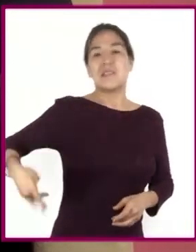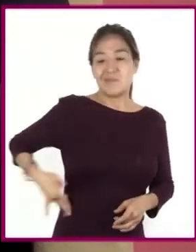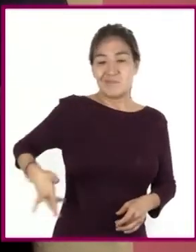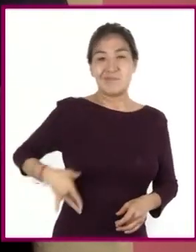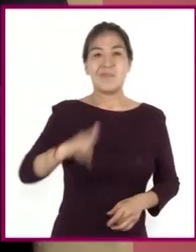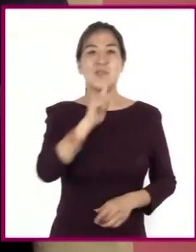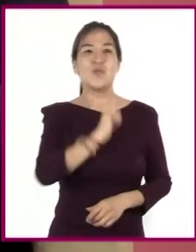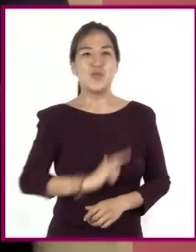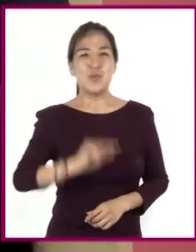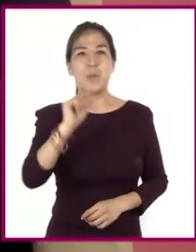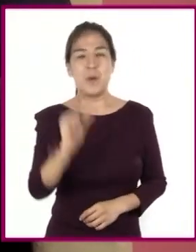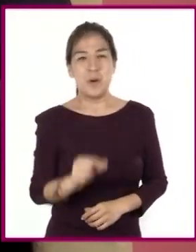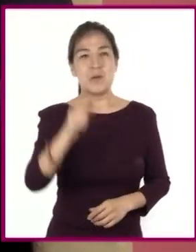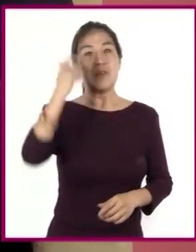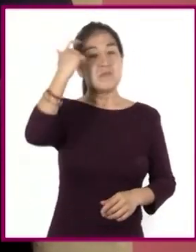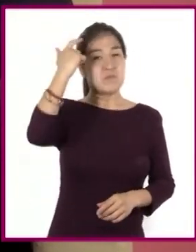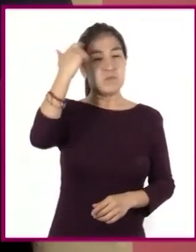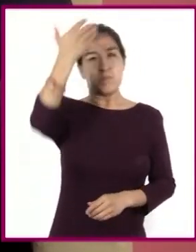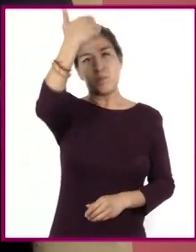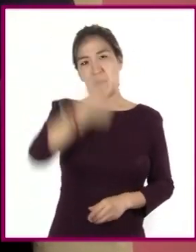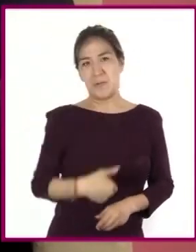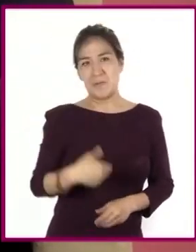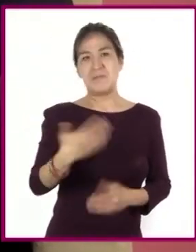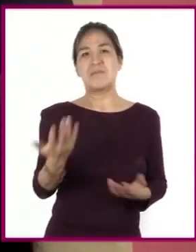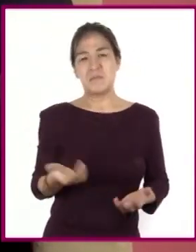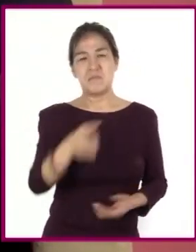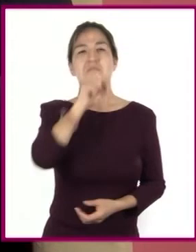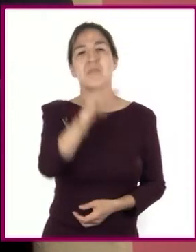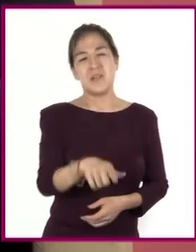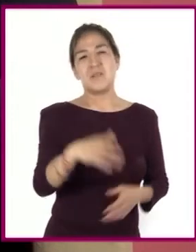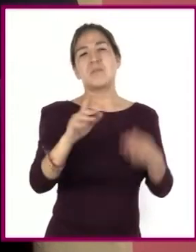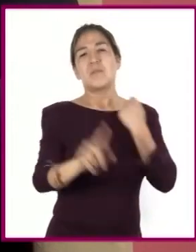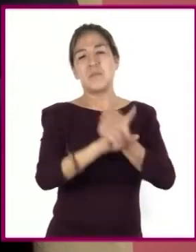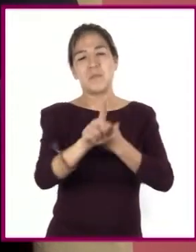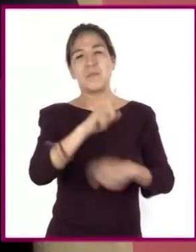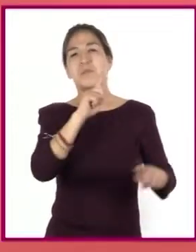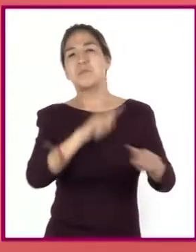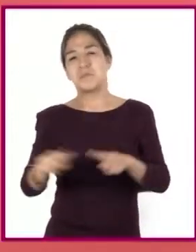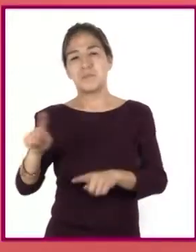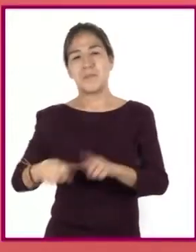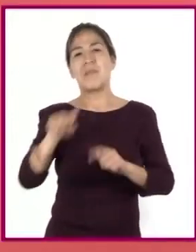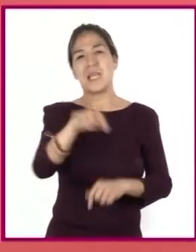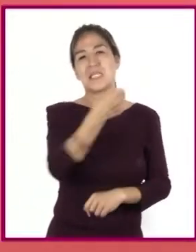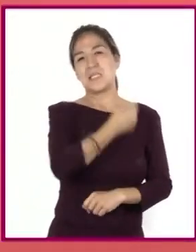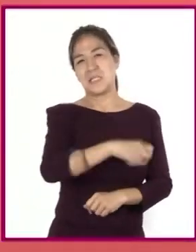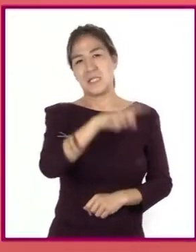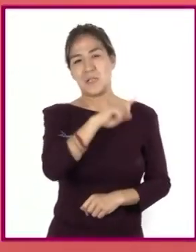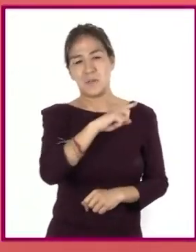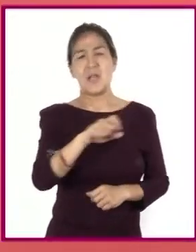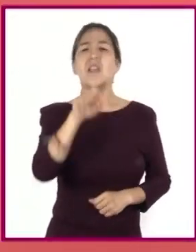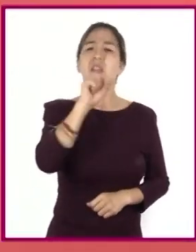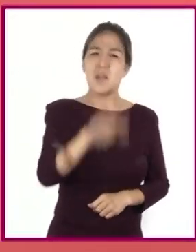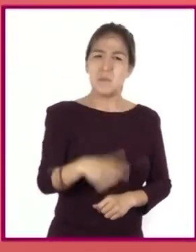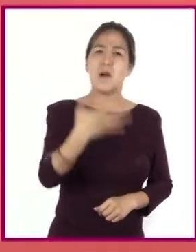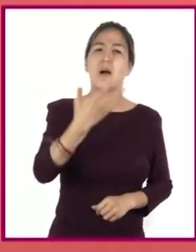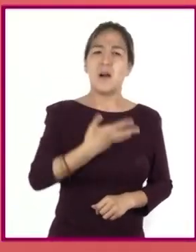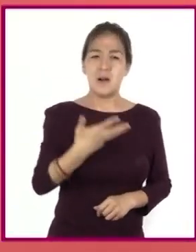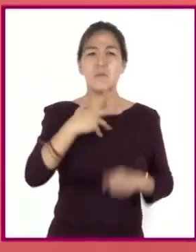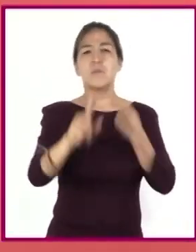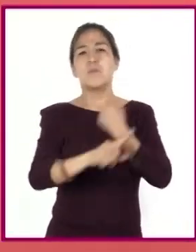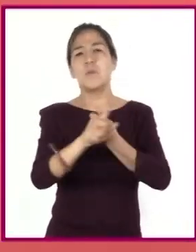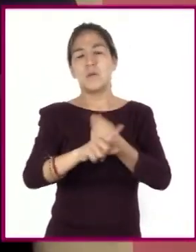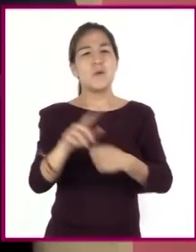renal, infartos del cerebro o problemas en general de salud. Sin embargo, también hay cuestiones